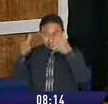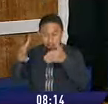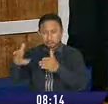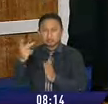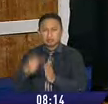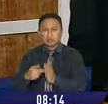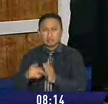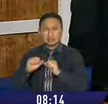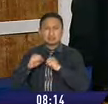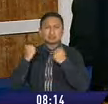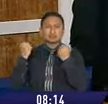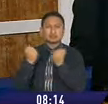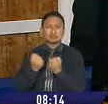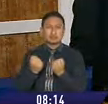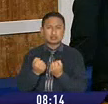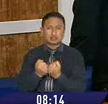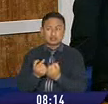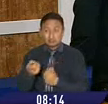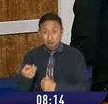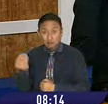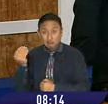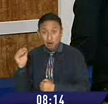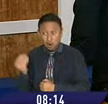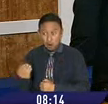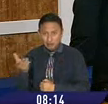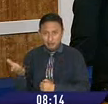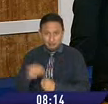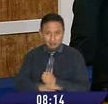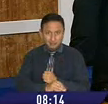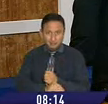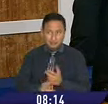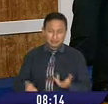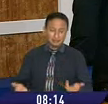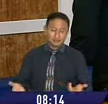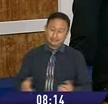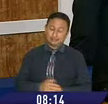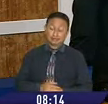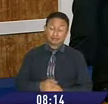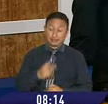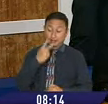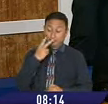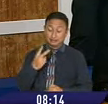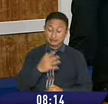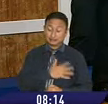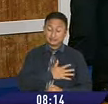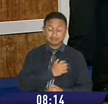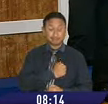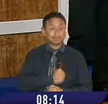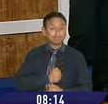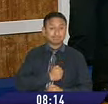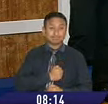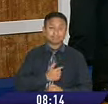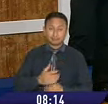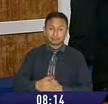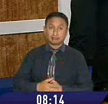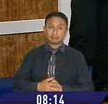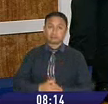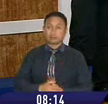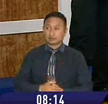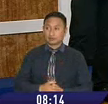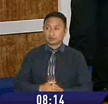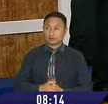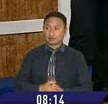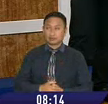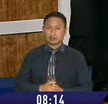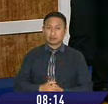sucediendo en esta sociedad, para no ver jóvenes haciendo este tipo de actos que realmente nos causa lástima y mucha indignación. Carlitos, ¿dónde está